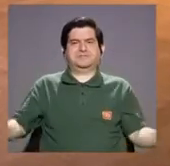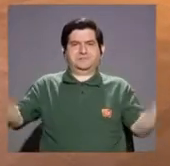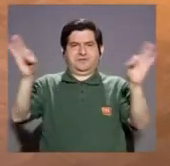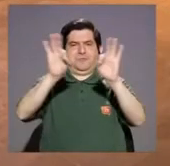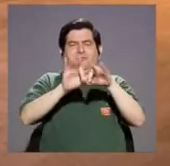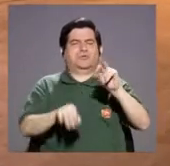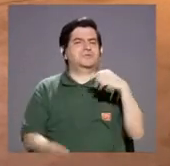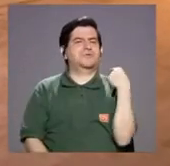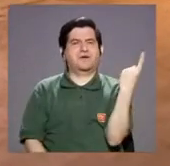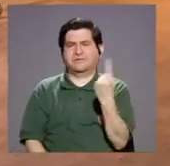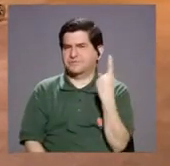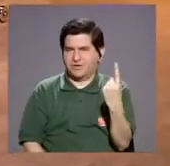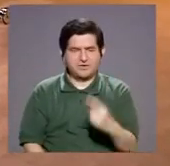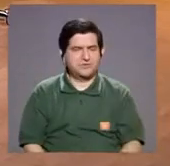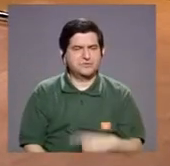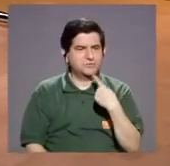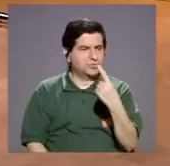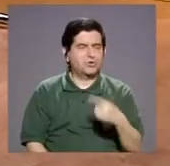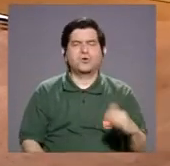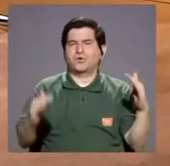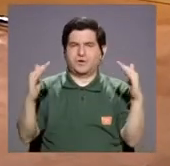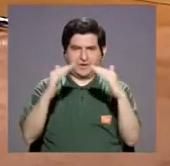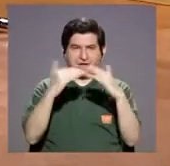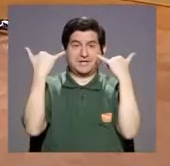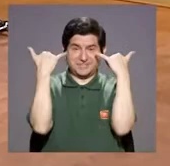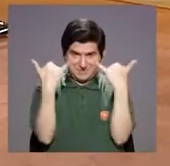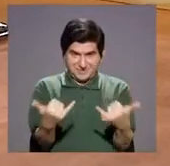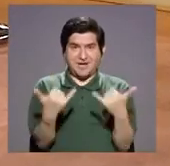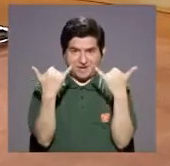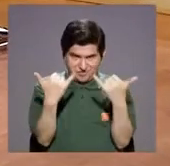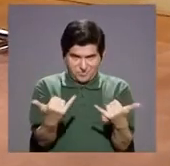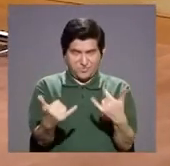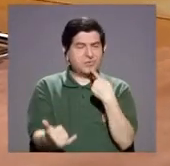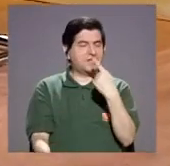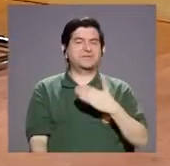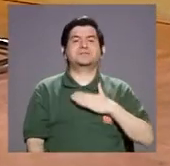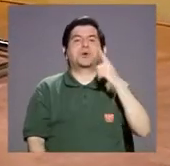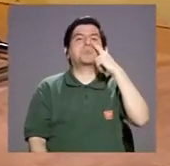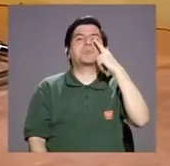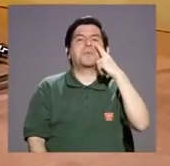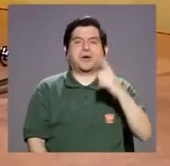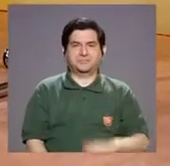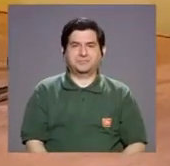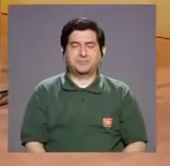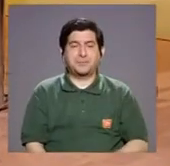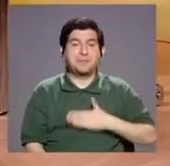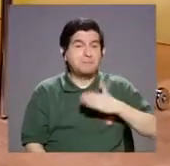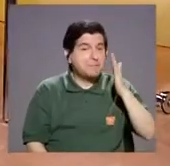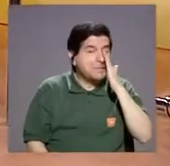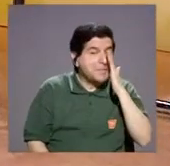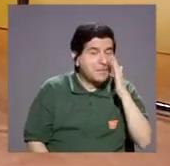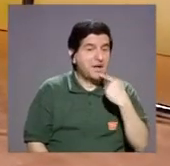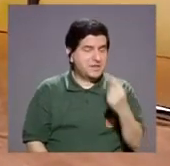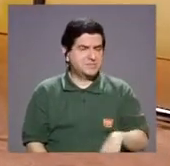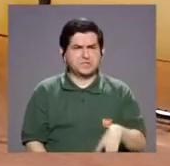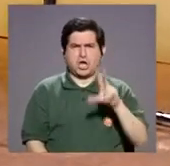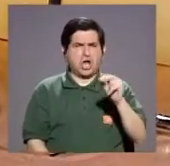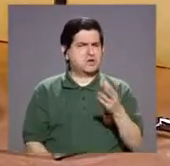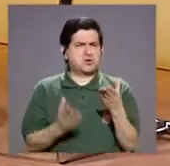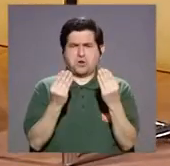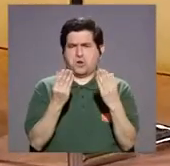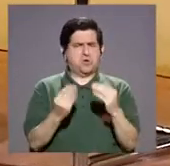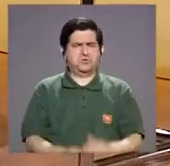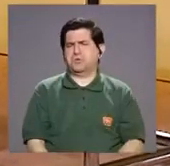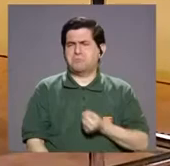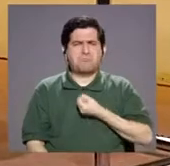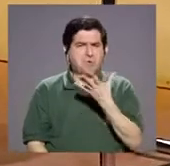no solamente se dicen en casa sino que ahora está la decía mi papá mi mamá decía que no había tener grabado que la imagen verdad